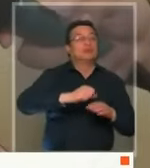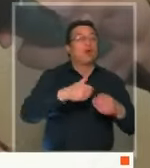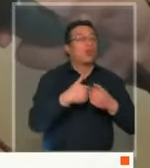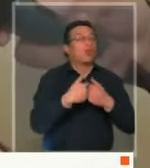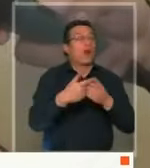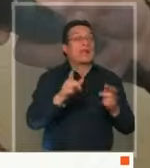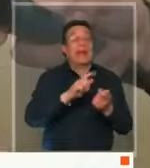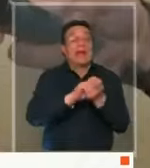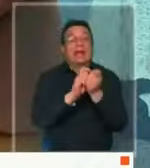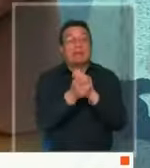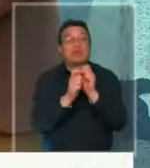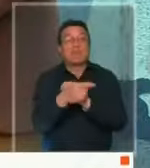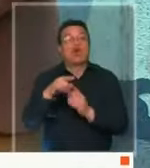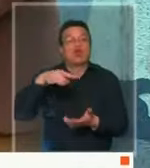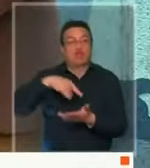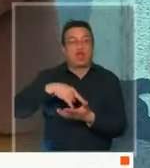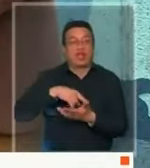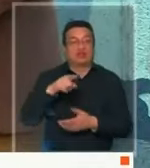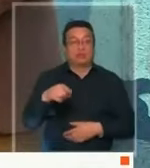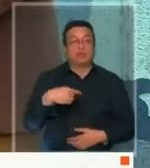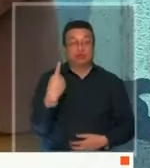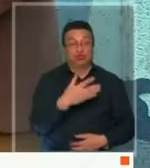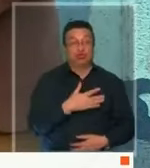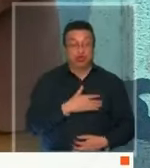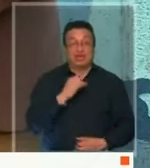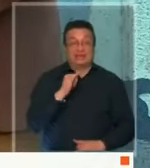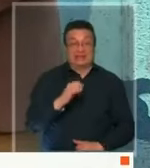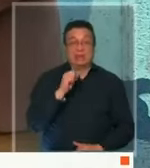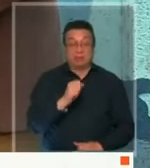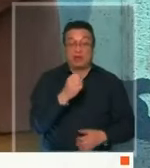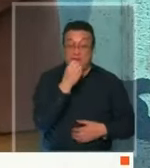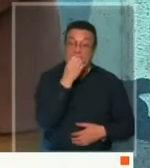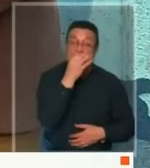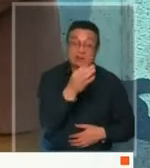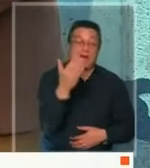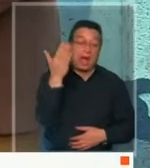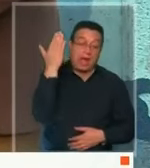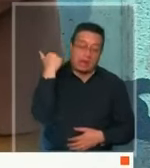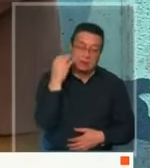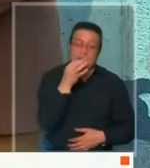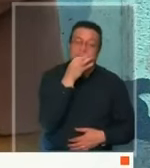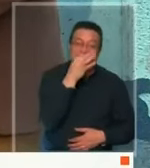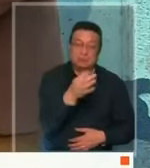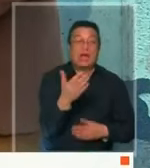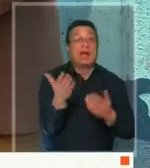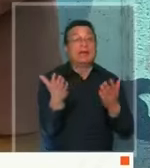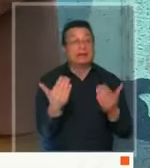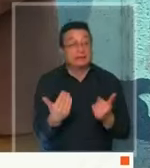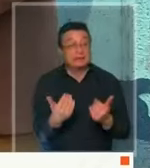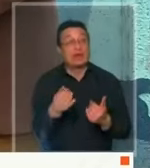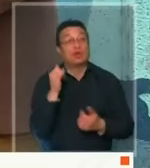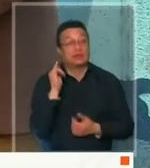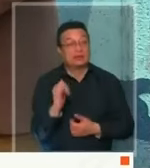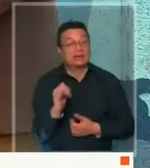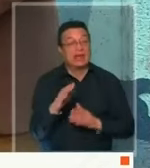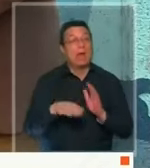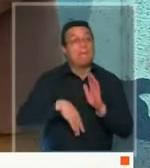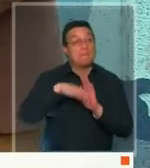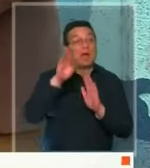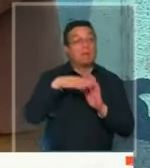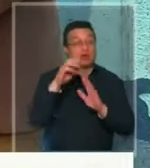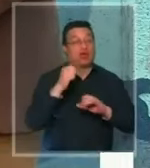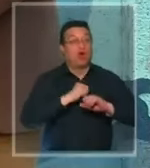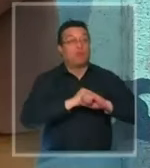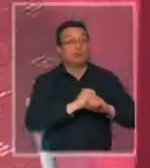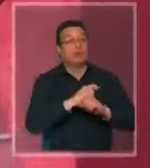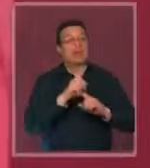transformación en este Congreso. Lo que nosotros sí podemos decir, y lo hemos dicho en otra oportunidad, que necesitamos que la mayoría de la oposición sea